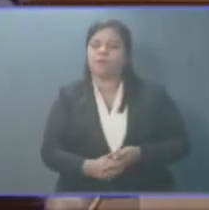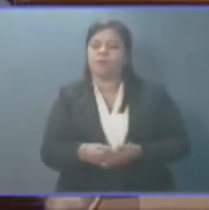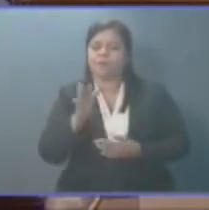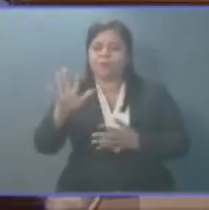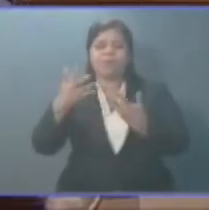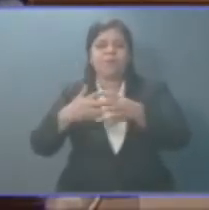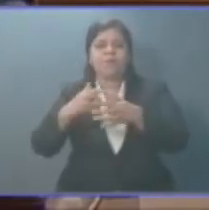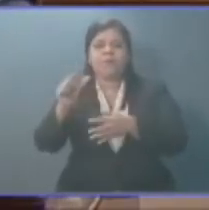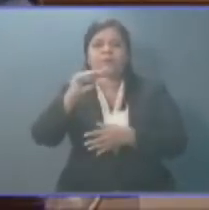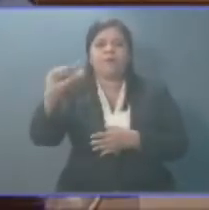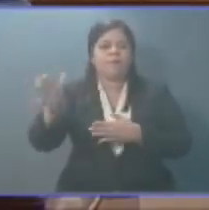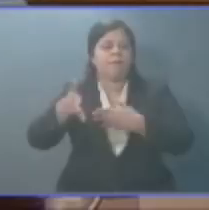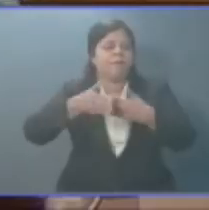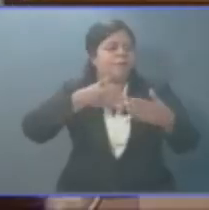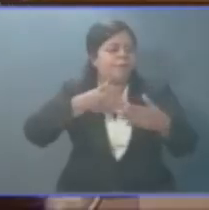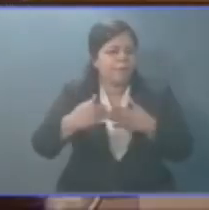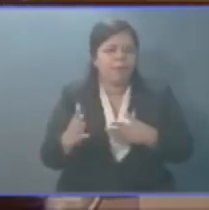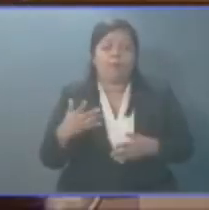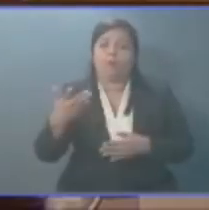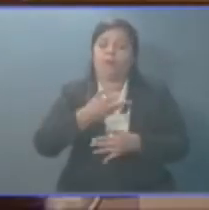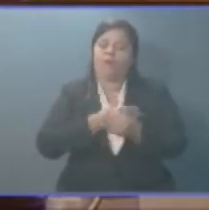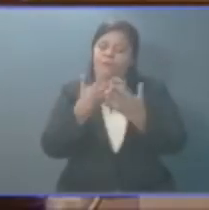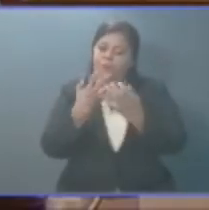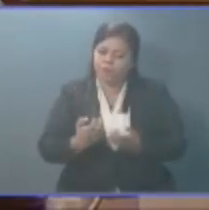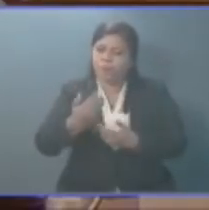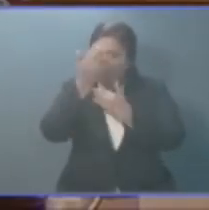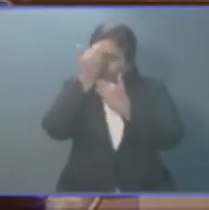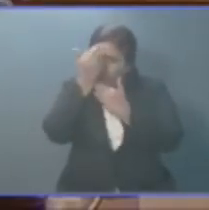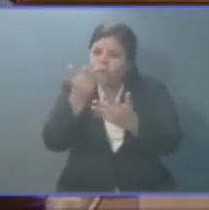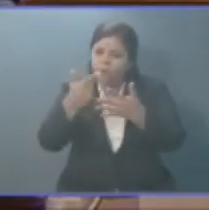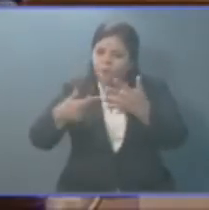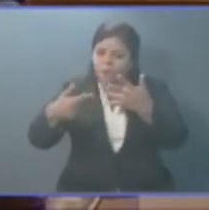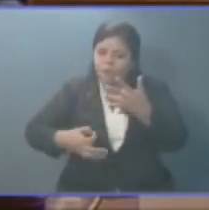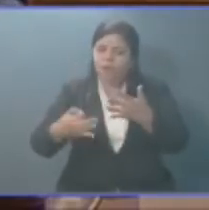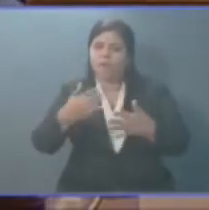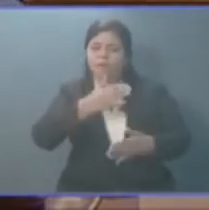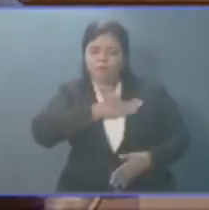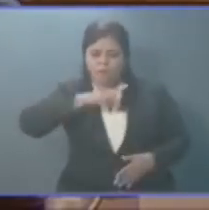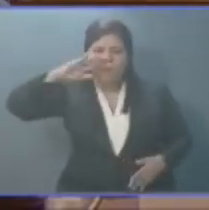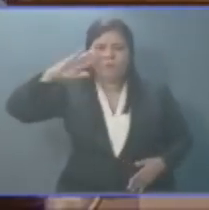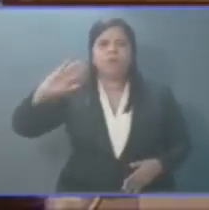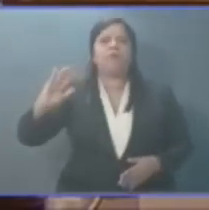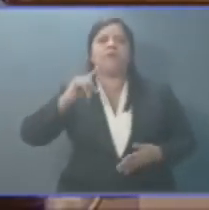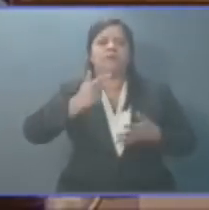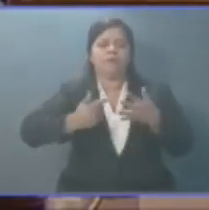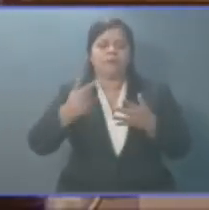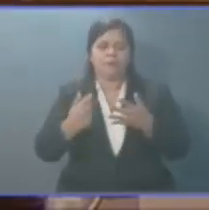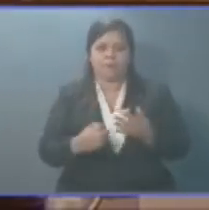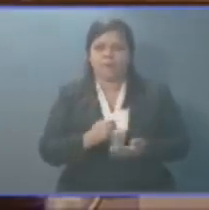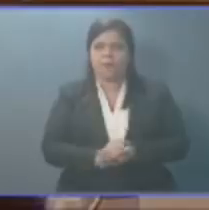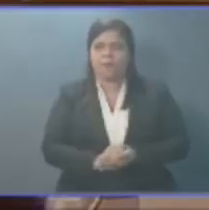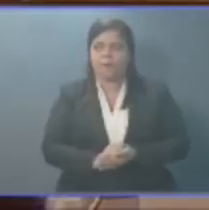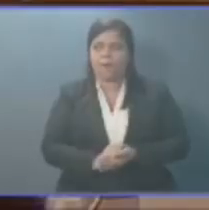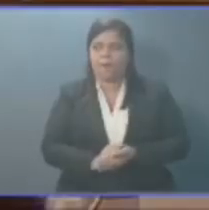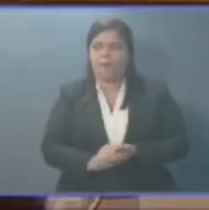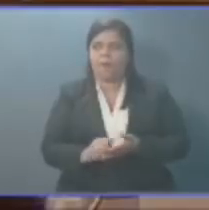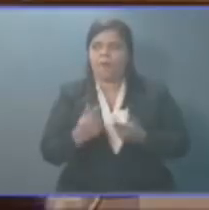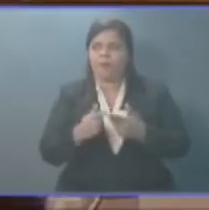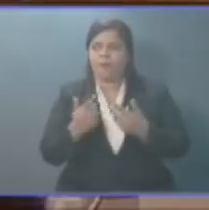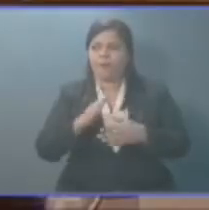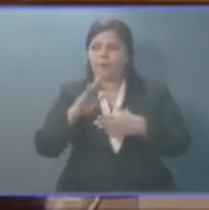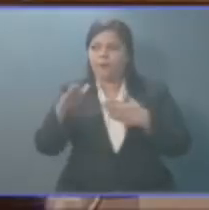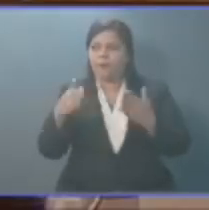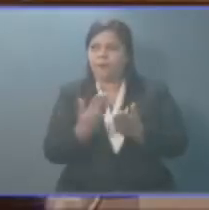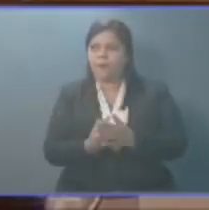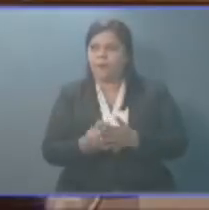social de la empresa. Hemos venido a cumplir y a hacer cumplir la ley, aún a